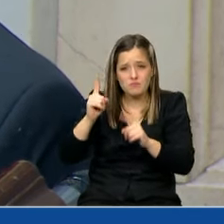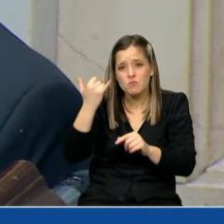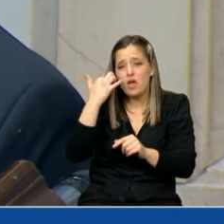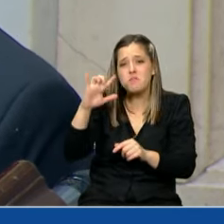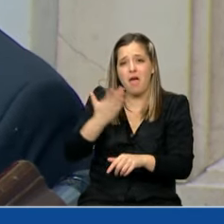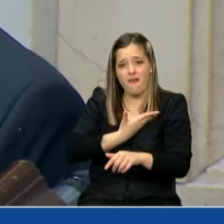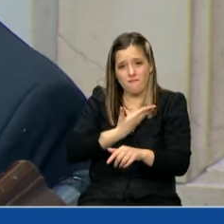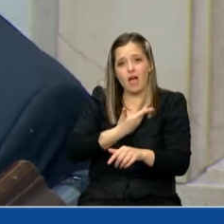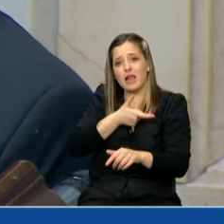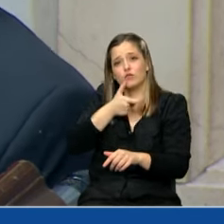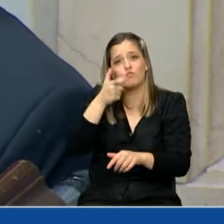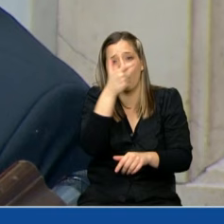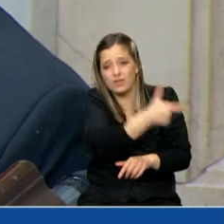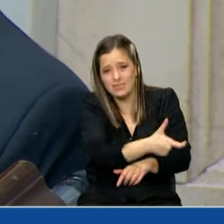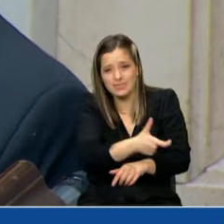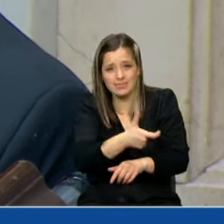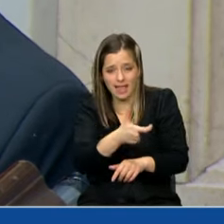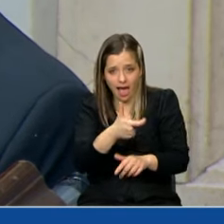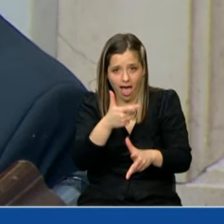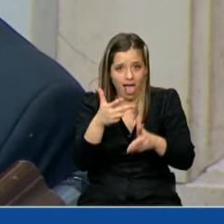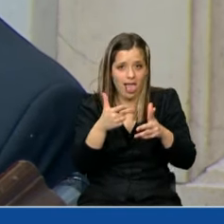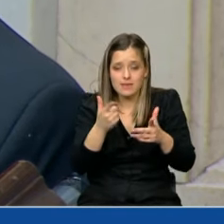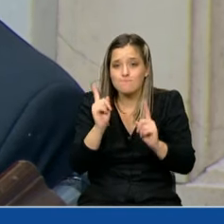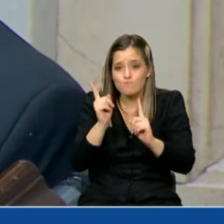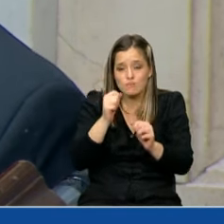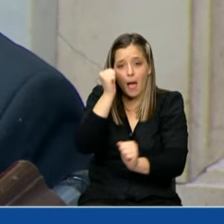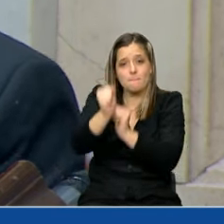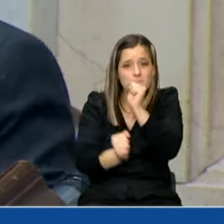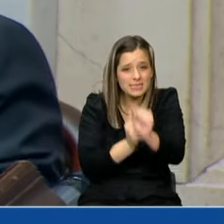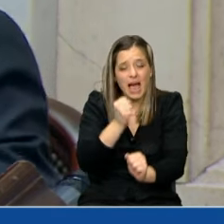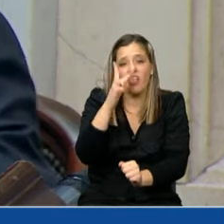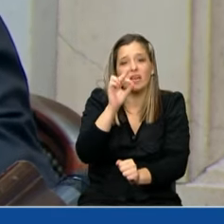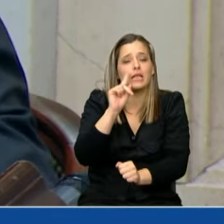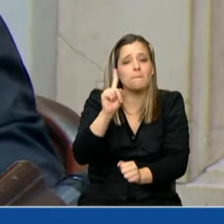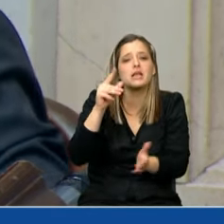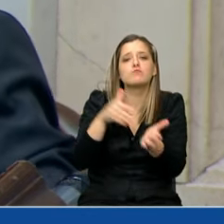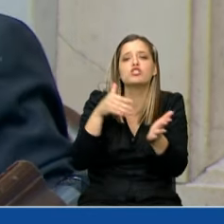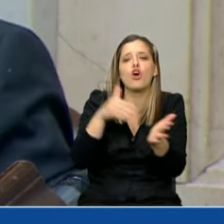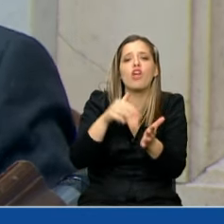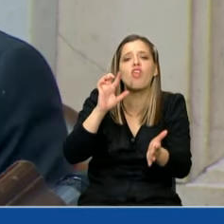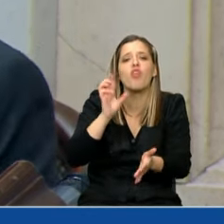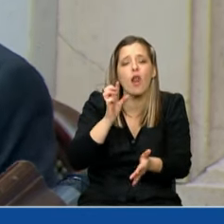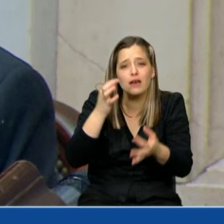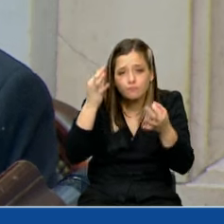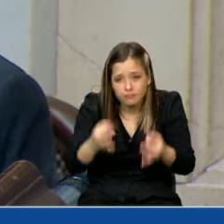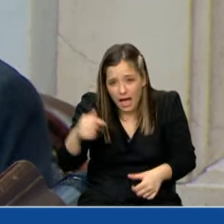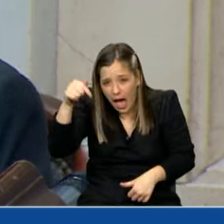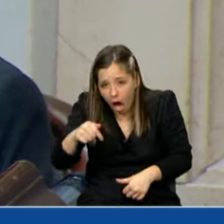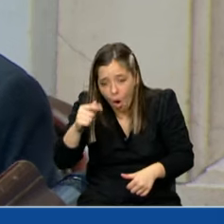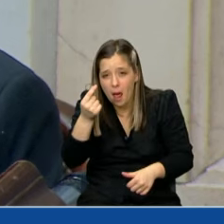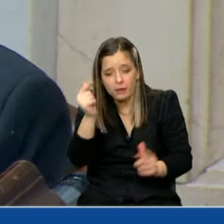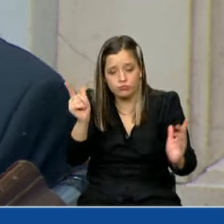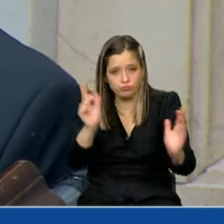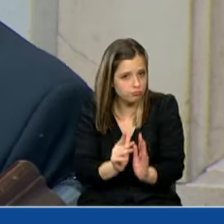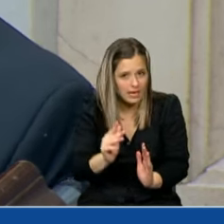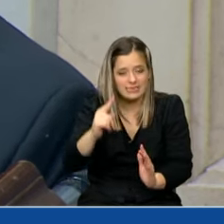comisión de energía una compañía que valía millon y hoy tiene una cotización de 1700